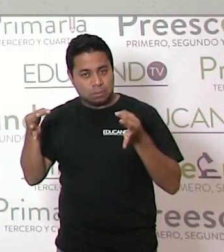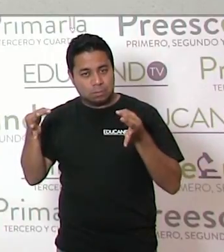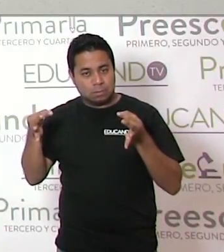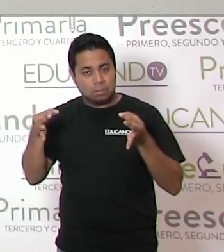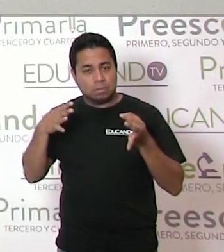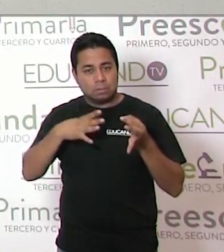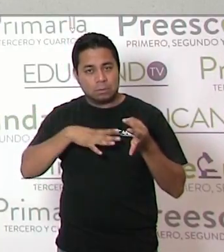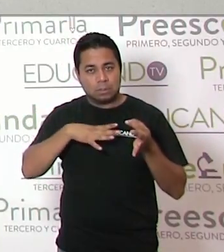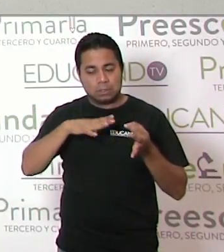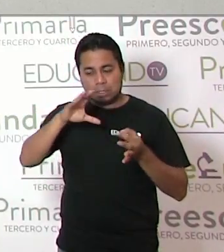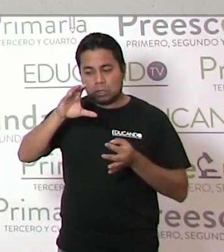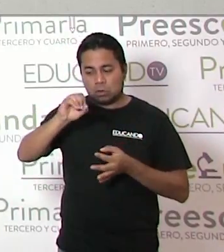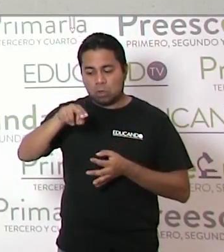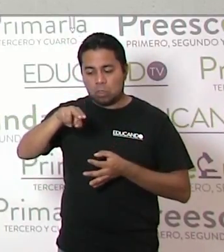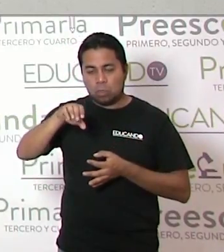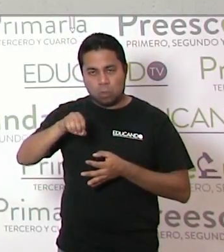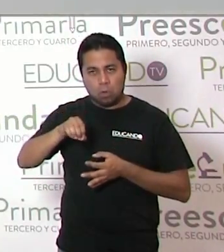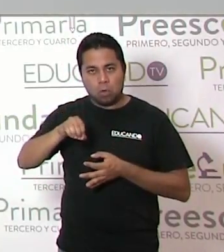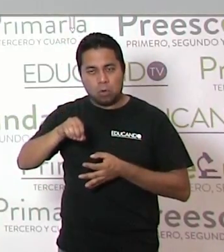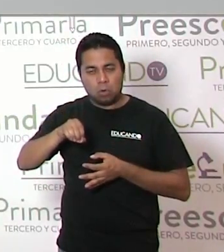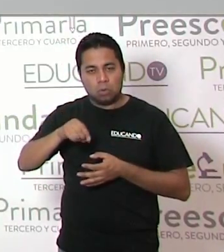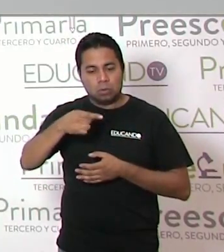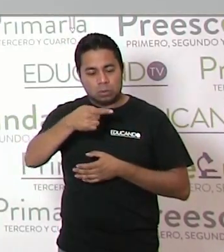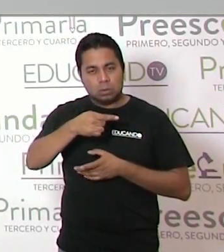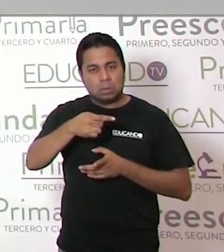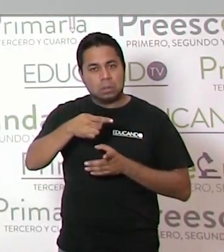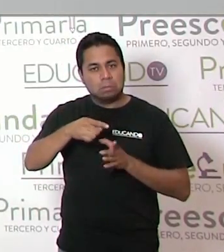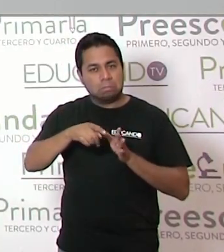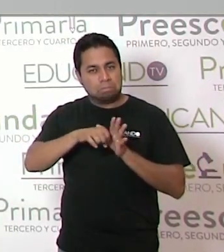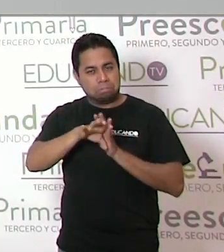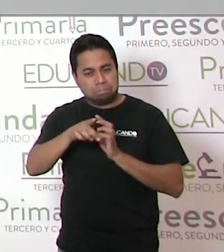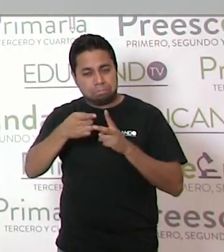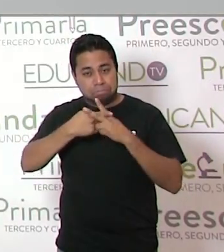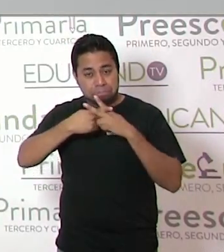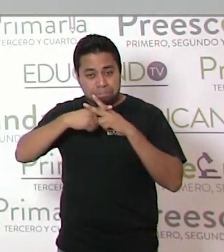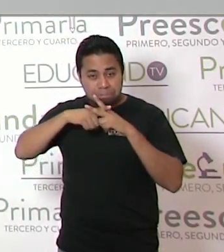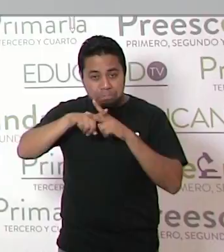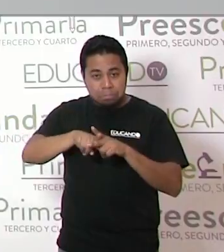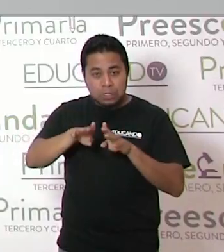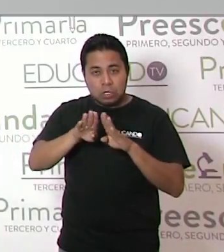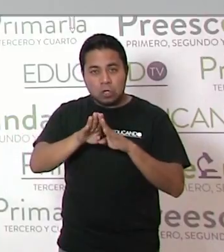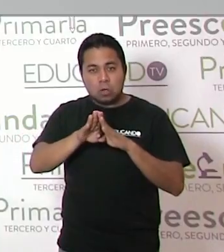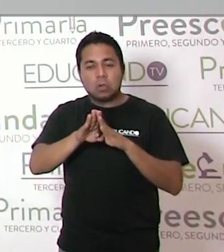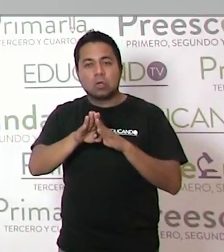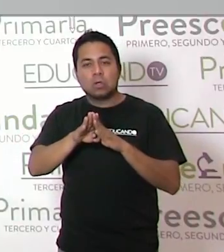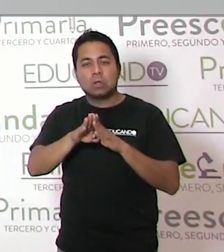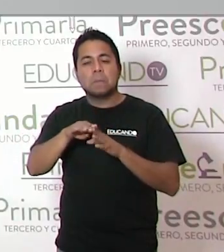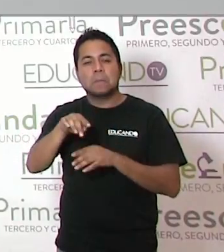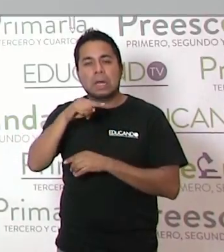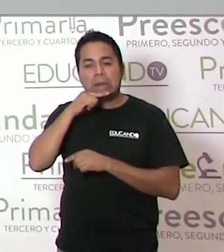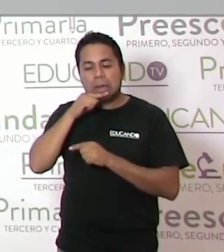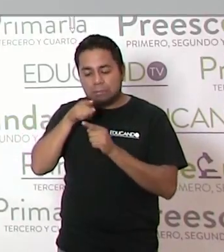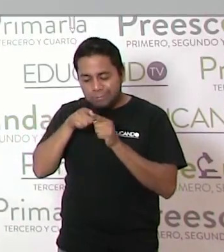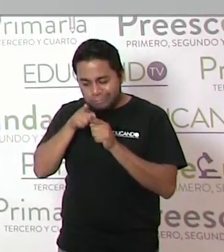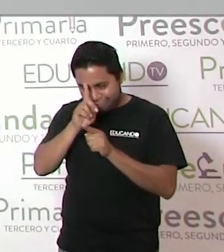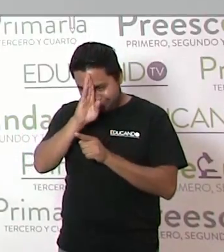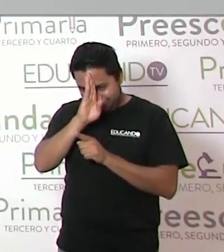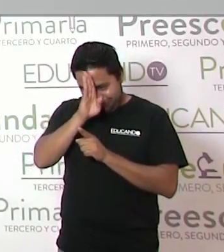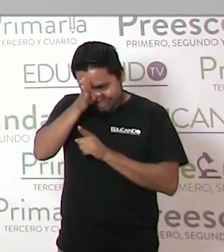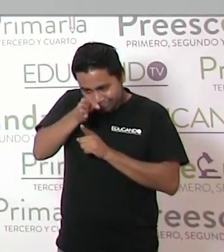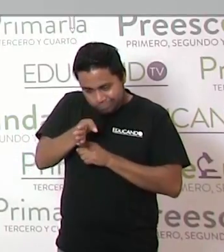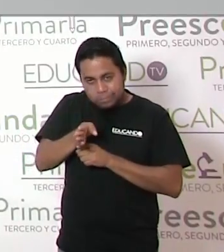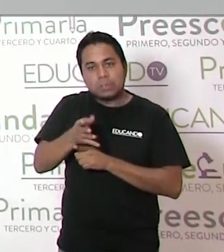este es un cono. Y exactamente donde sale la goma del lápiz es el eje.